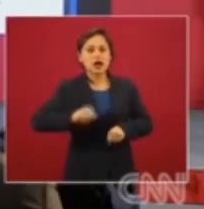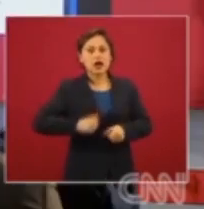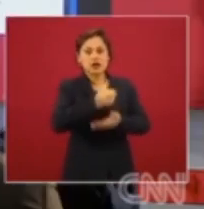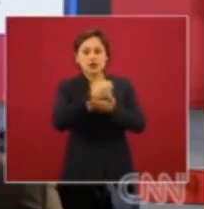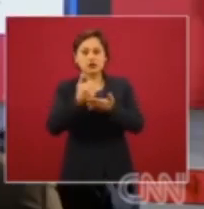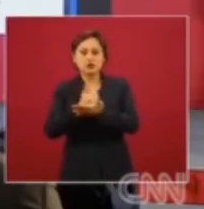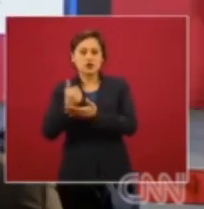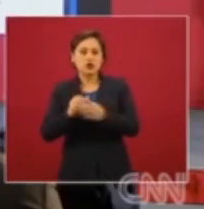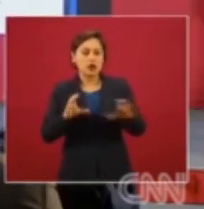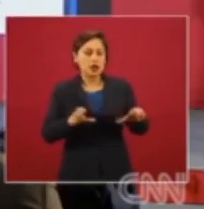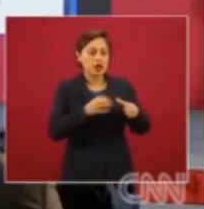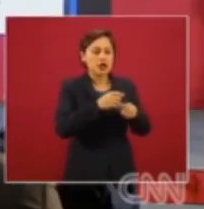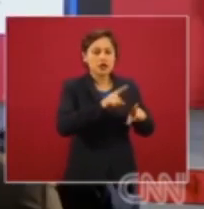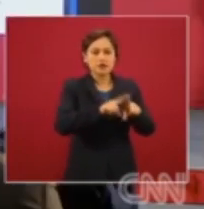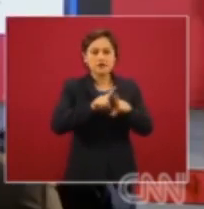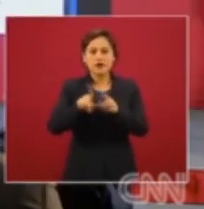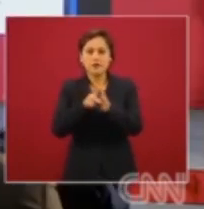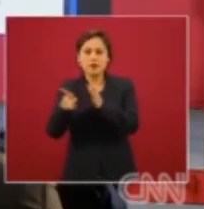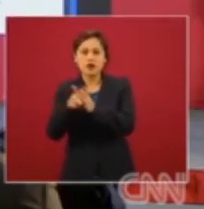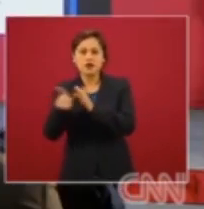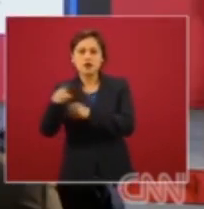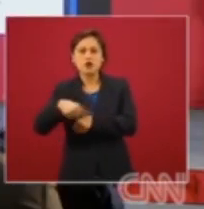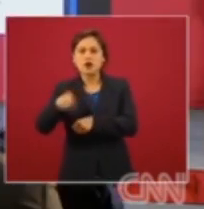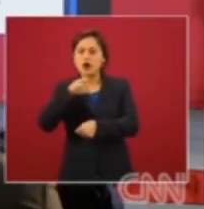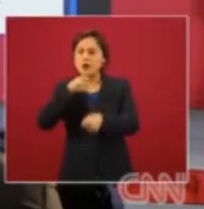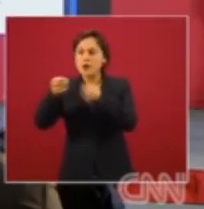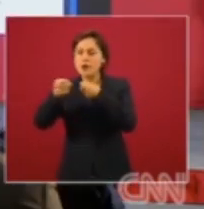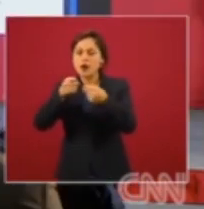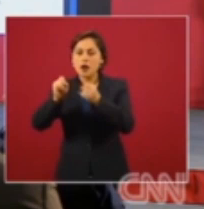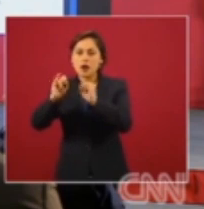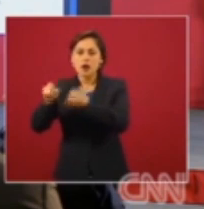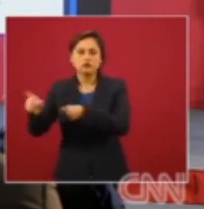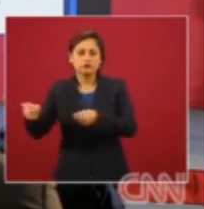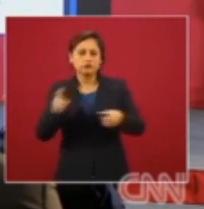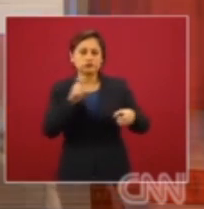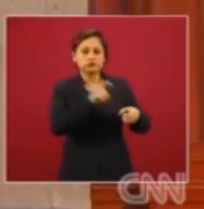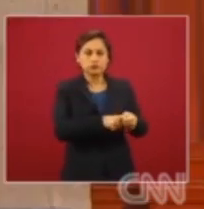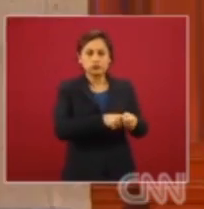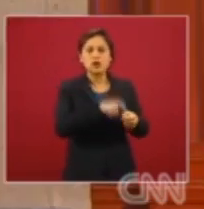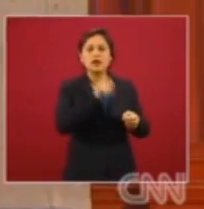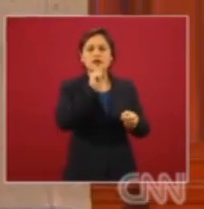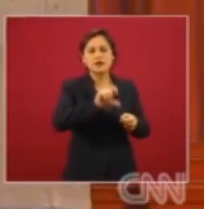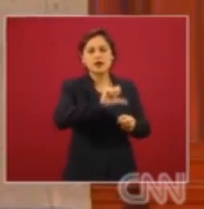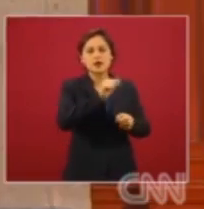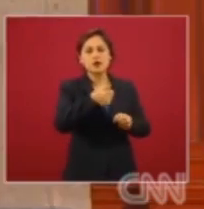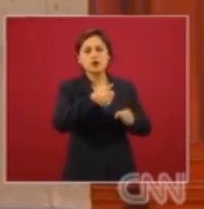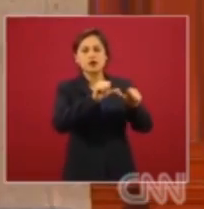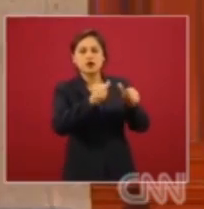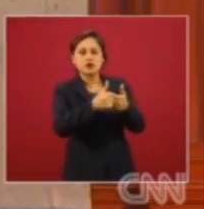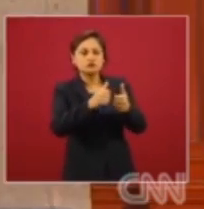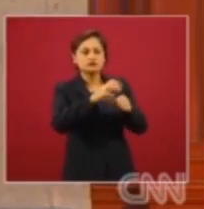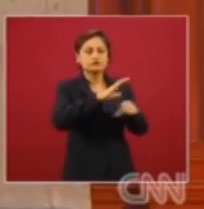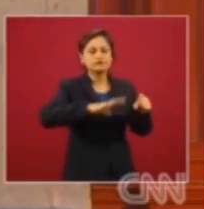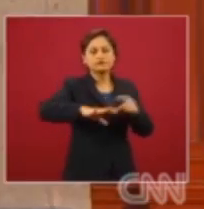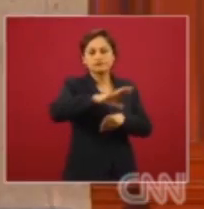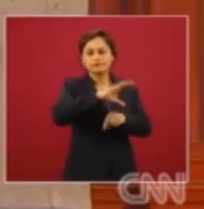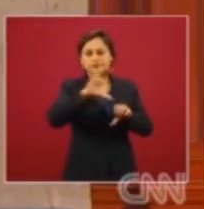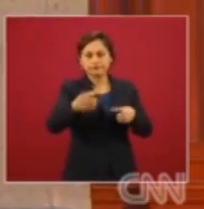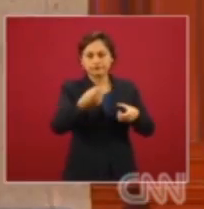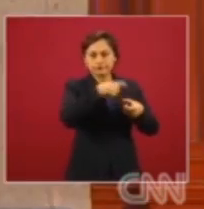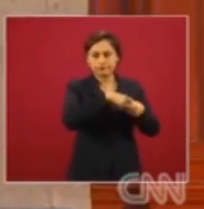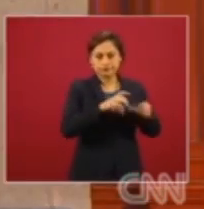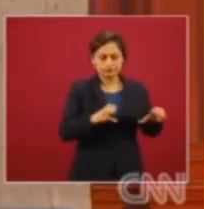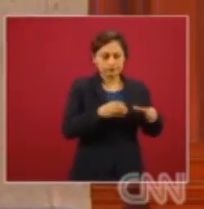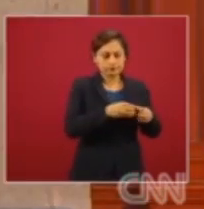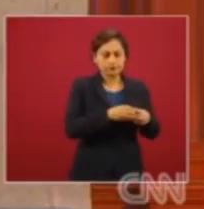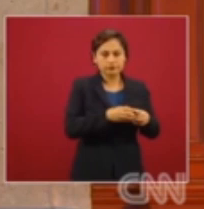presidencia. Ramírez lo atribuyó a un autodenominado bloque opositor amplio, presuntamente integrado por partidos políticos